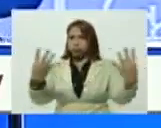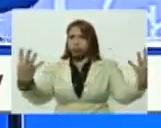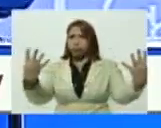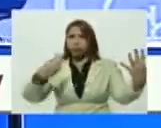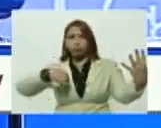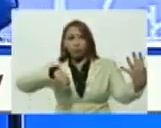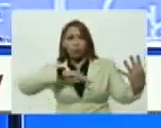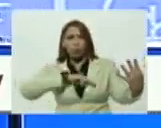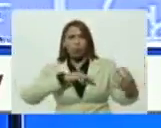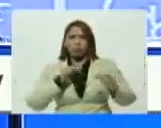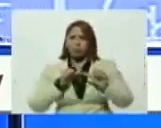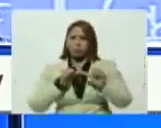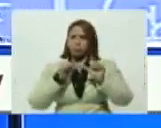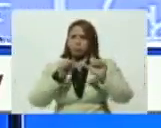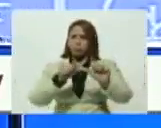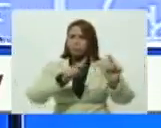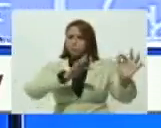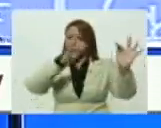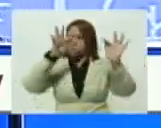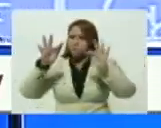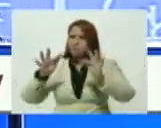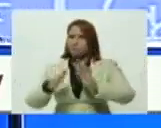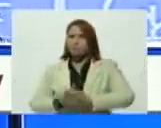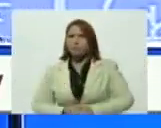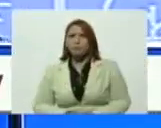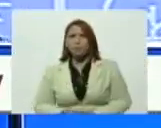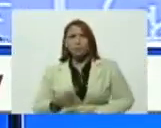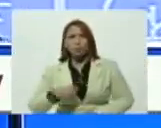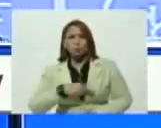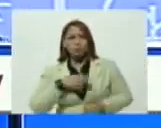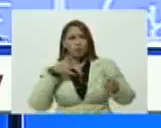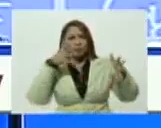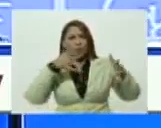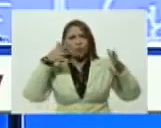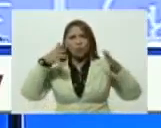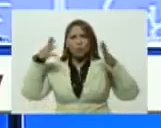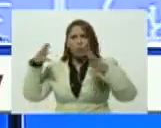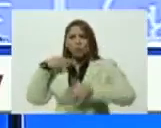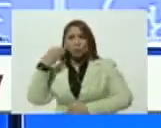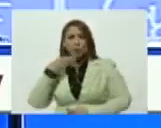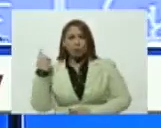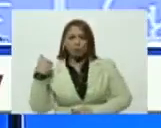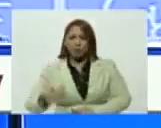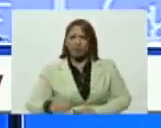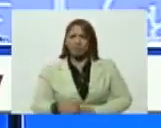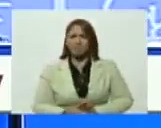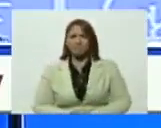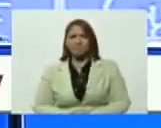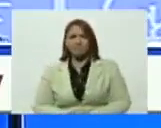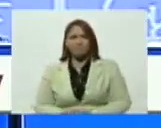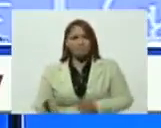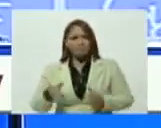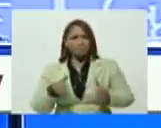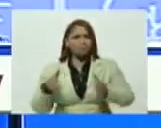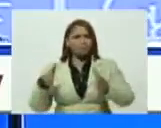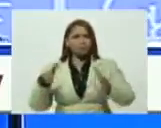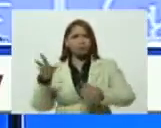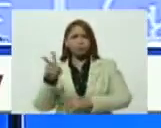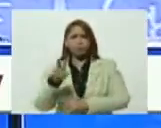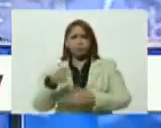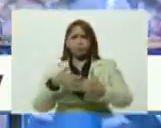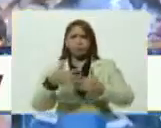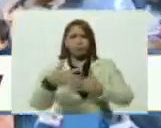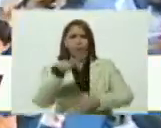nosotros, siguiendo su legado, estamos formando la juventud que va a tener las riendas de Venezuela en los